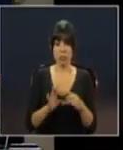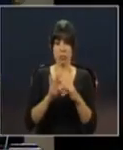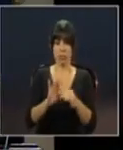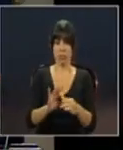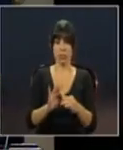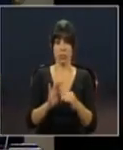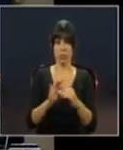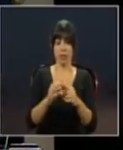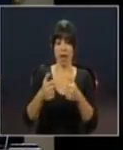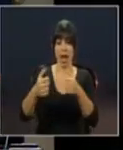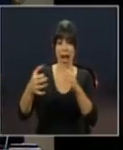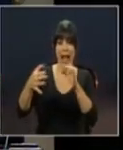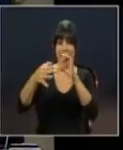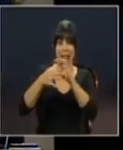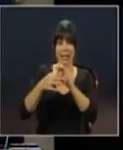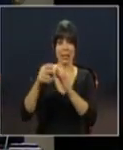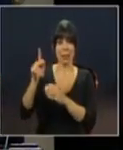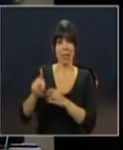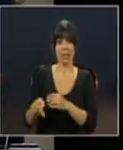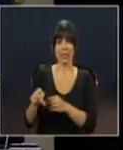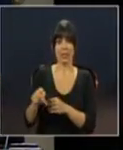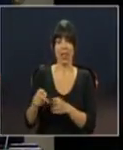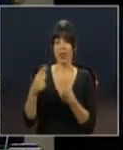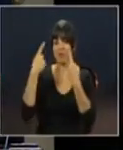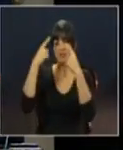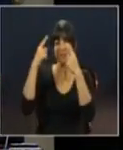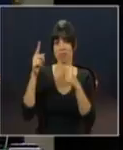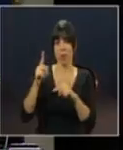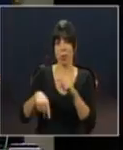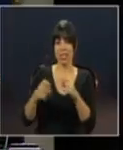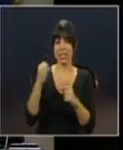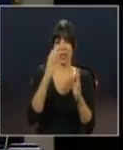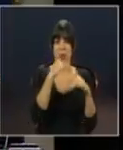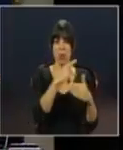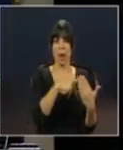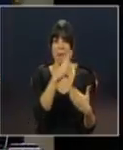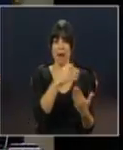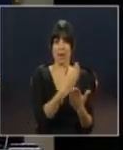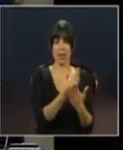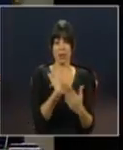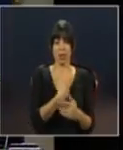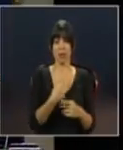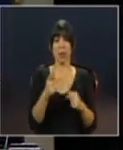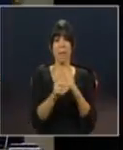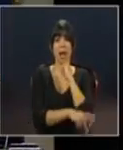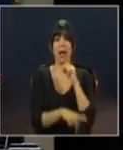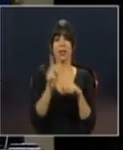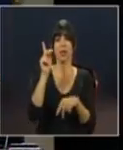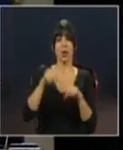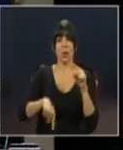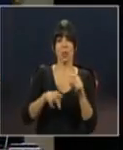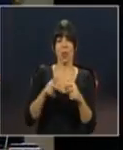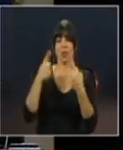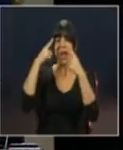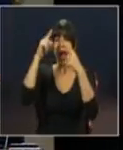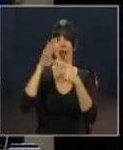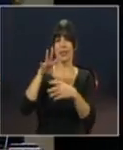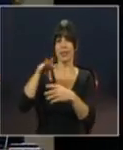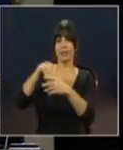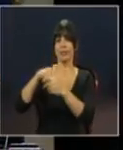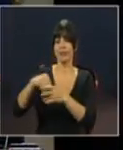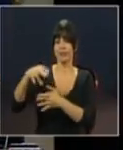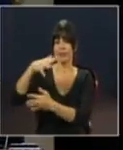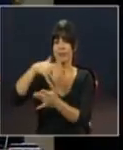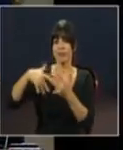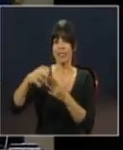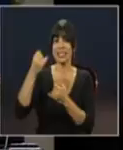a la Alianza del Pacífico resulta inútil. Nuestro país no podría navegar con éxito en esas aguas sin contar con la